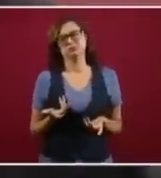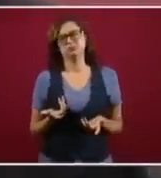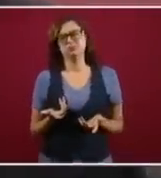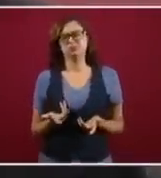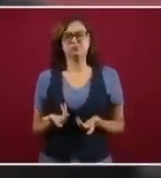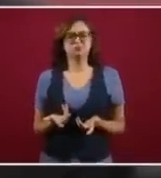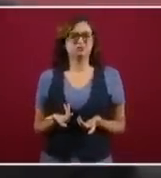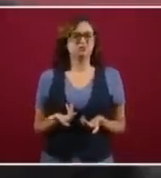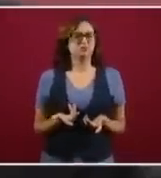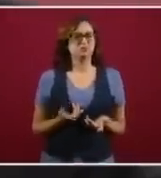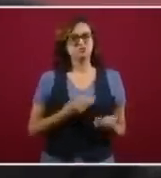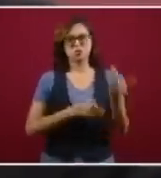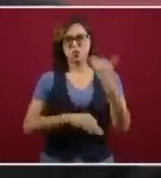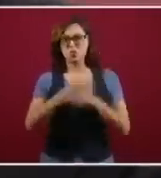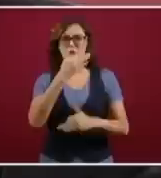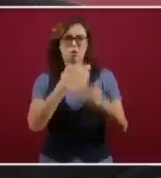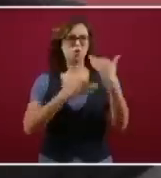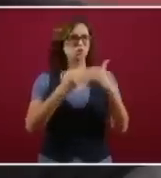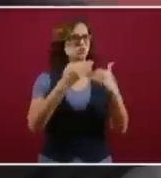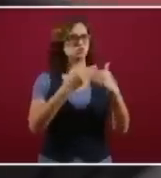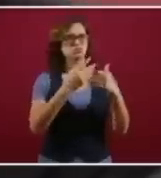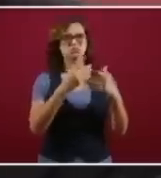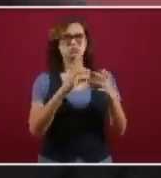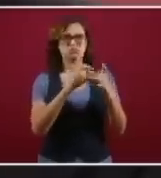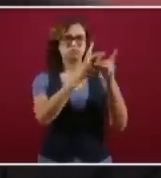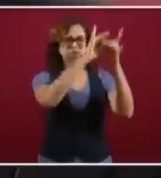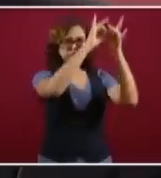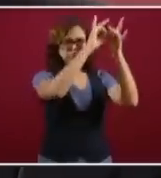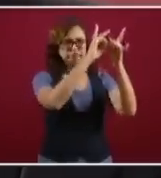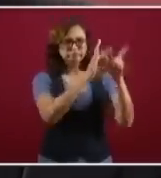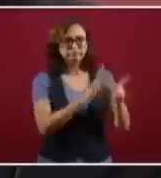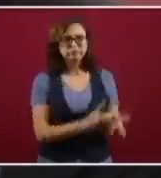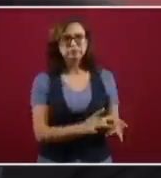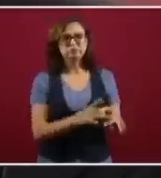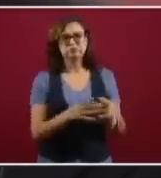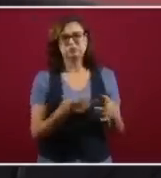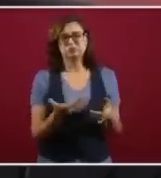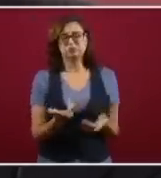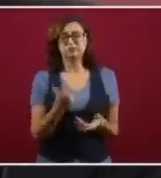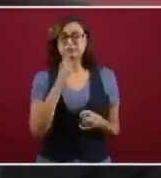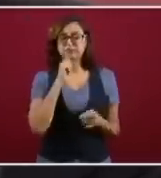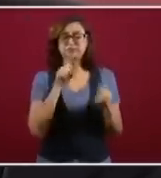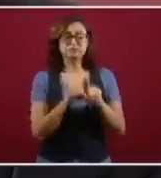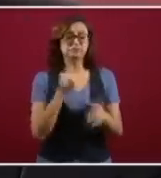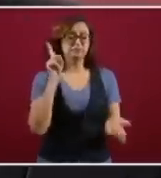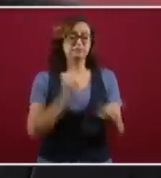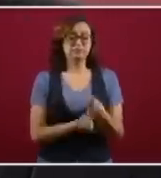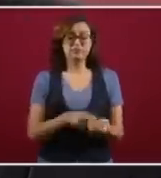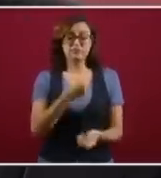desde arriba hasta abajo, tenían incluso en el sector salud